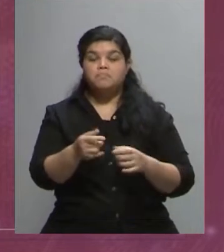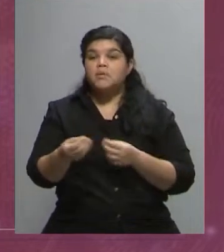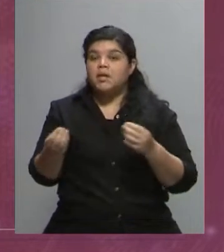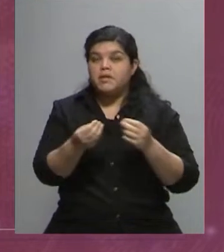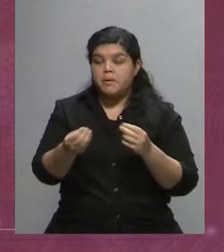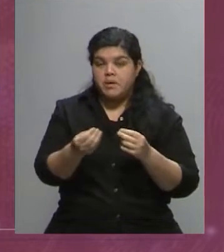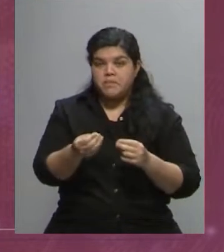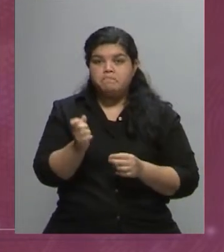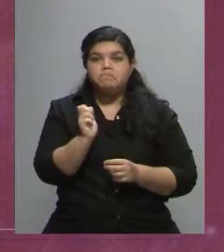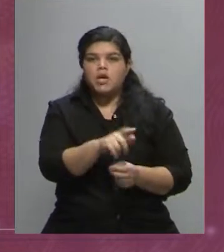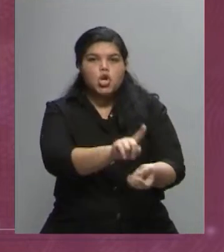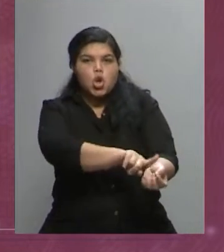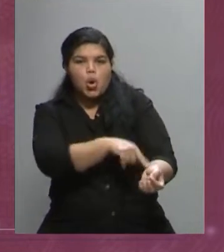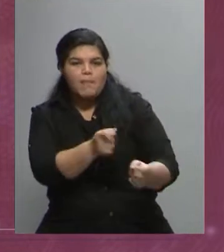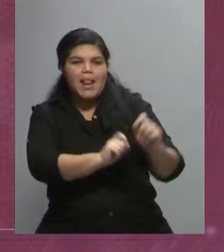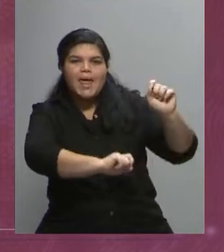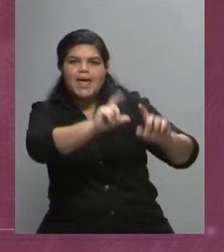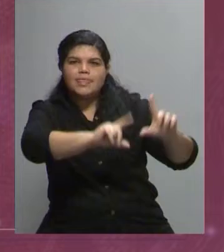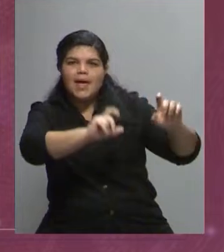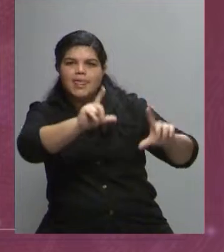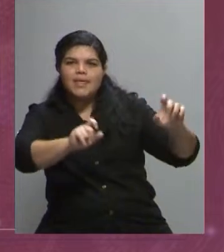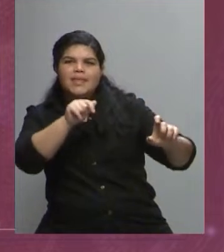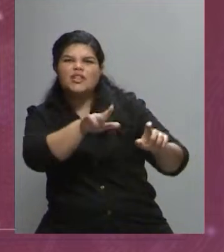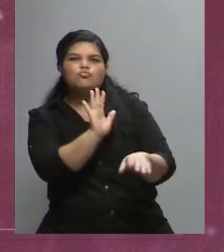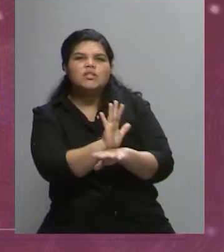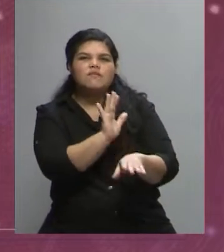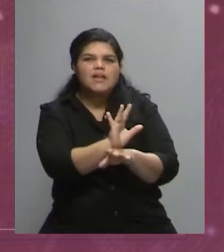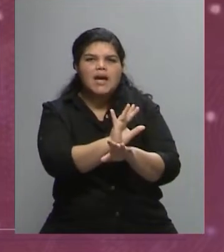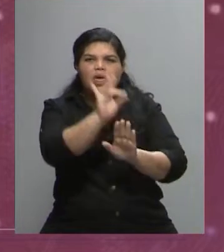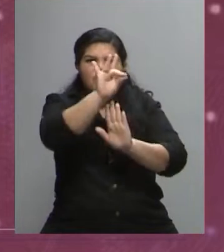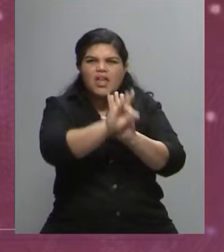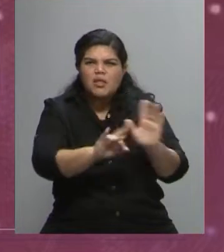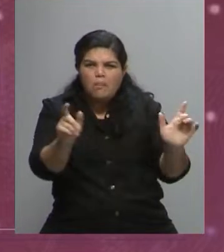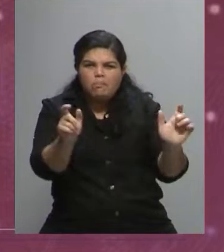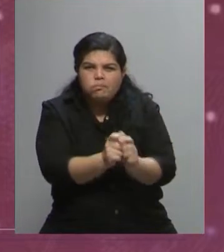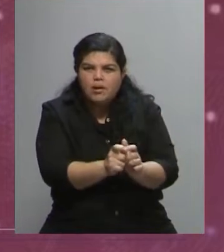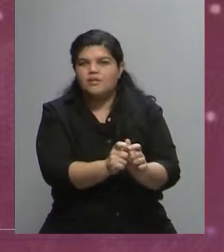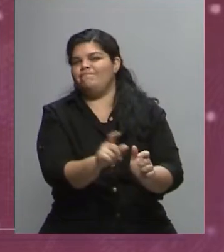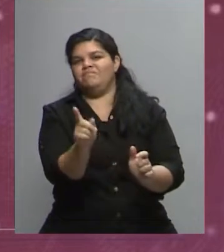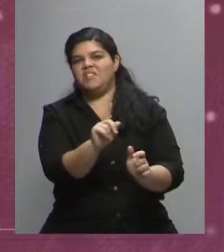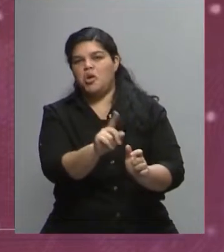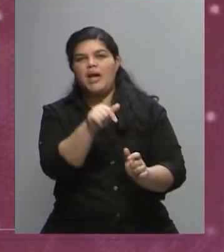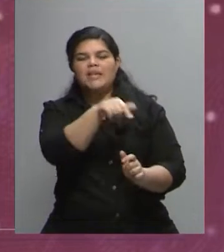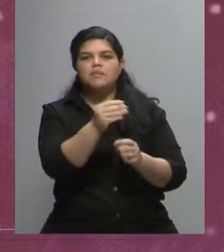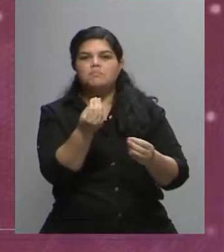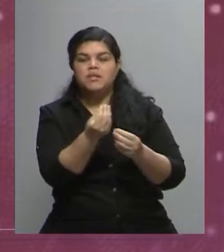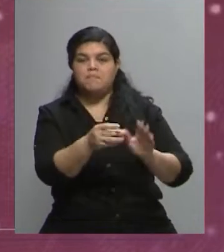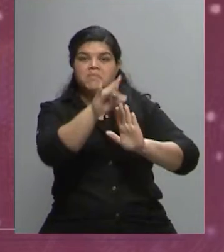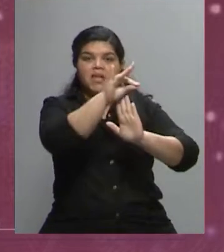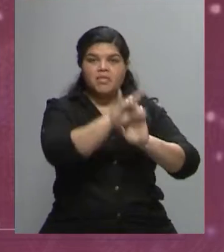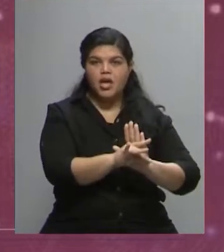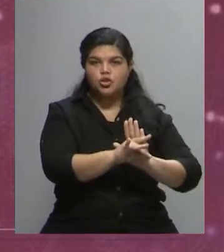estadística clásica no es simplemente un mundo de pocos datos, sino que son datos que tienen mucha estructura. Estructura significa que hay una